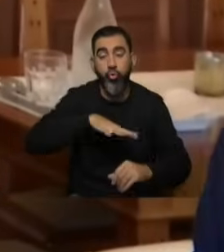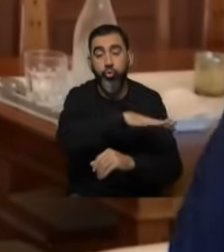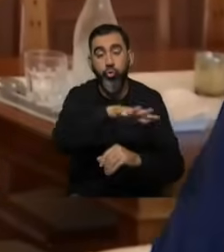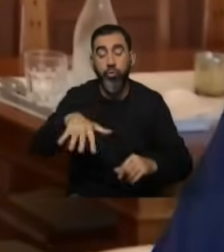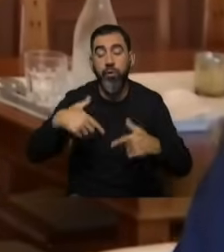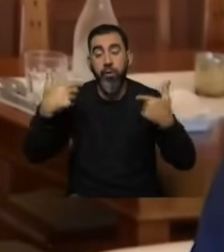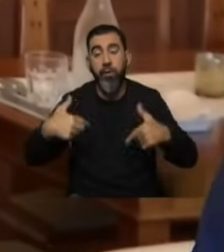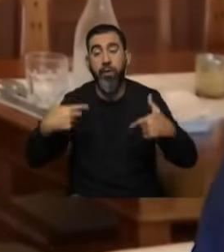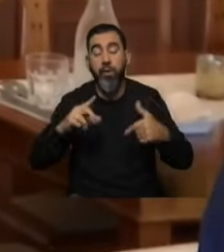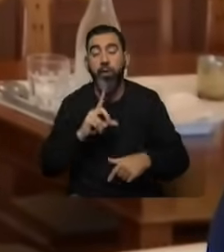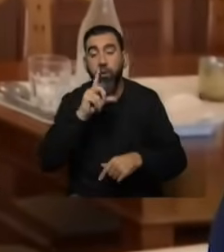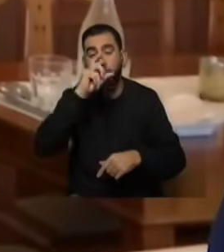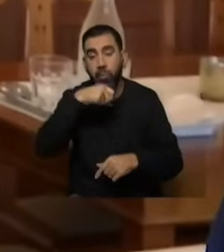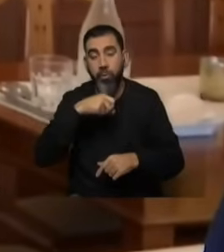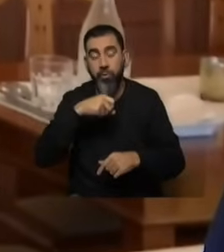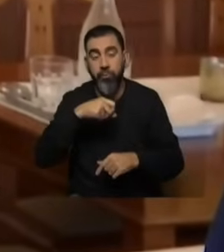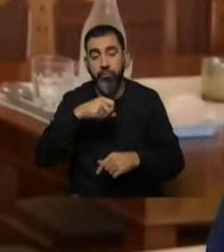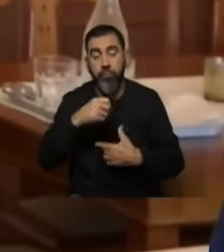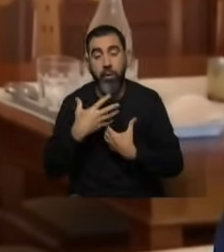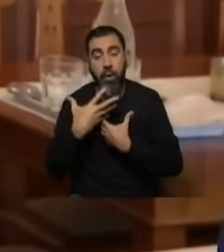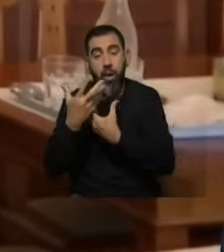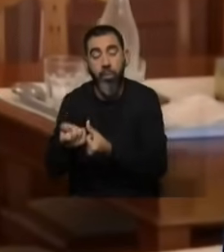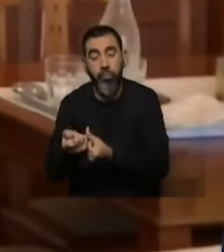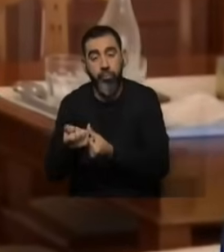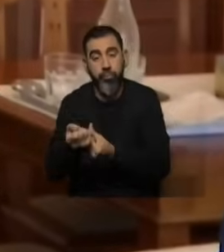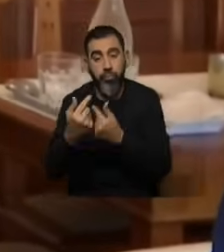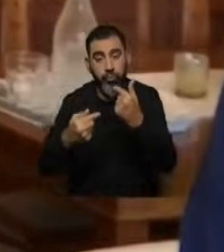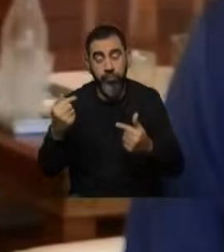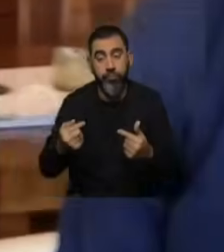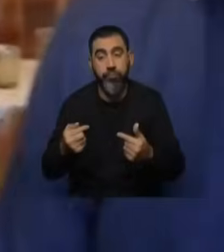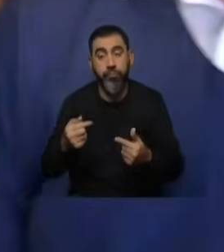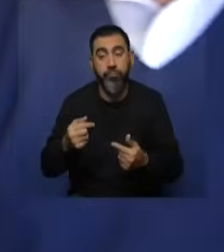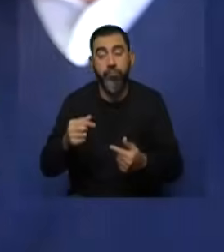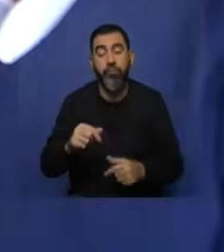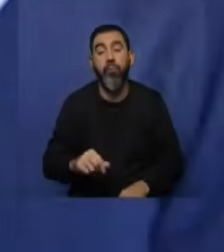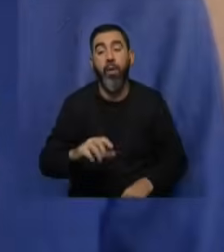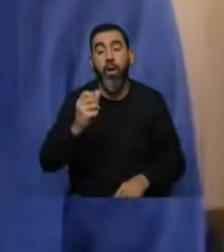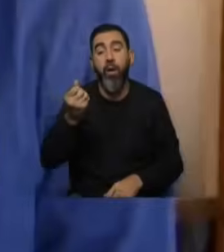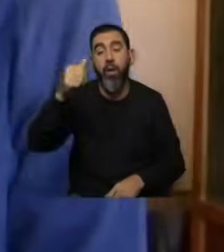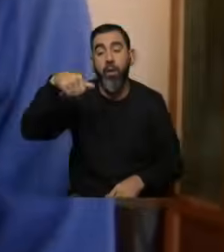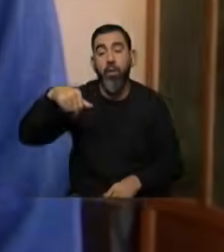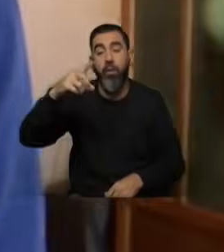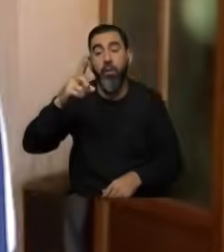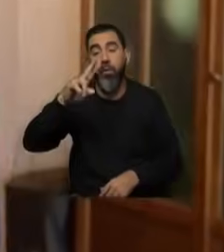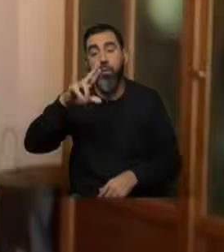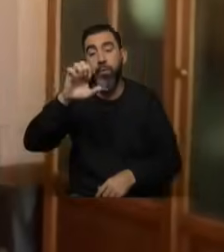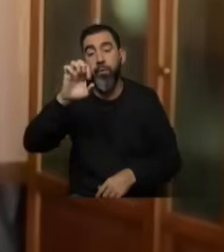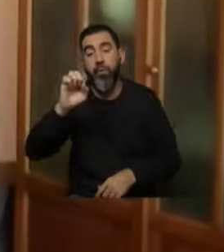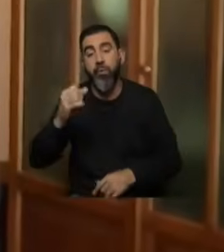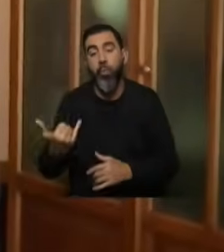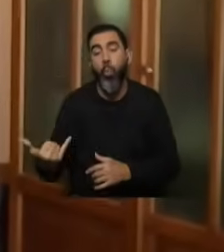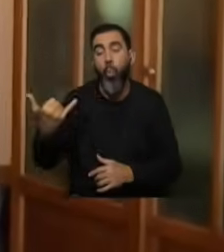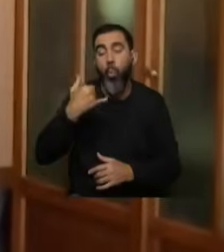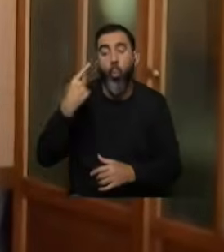Montevideo que bueno va a vehiculizar esos fondos y estamos con Andrés lalane para que nos cuente un poquito de esta